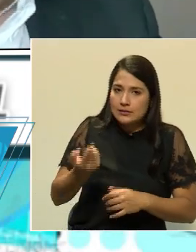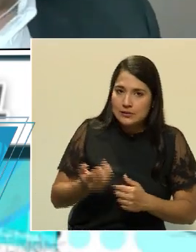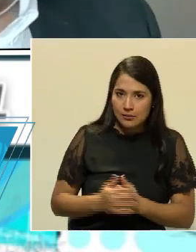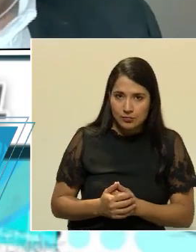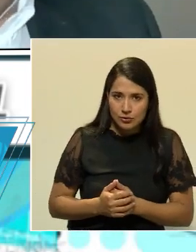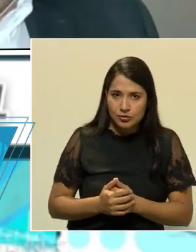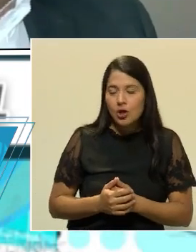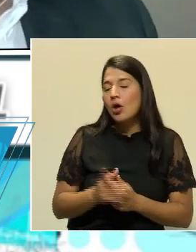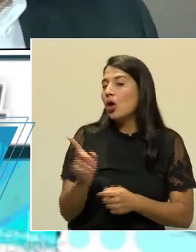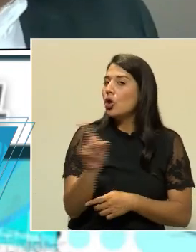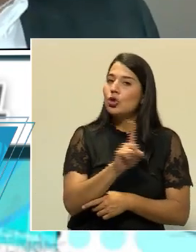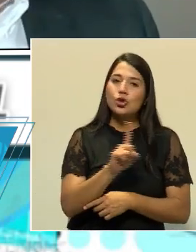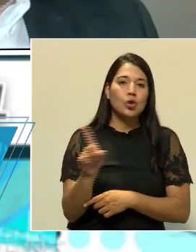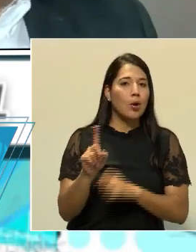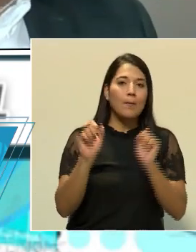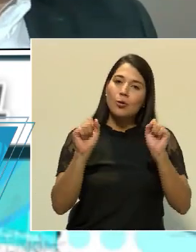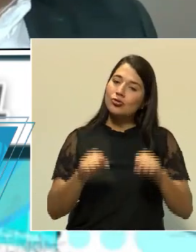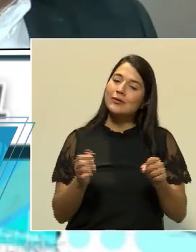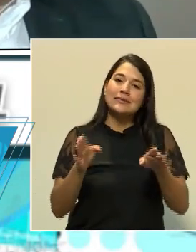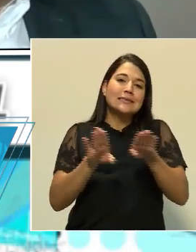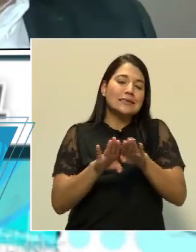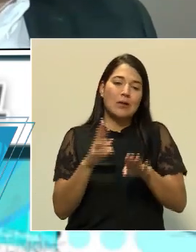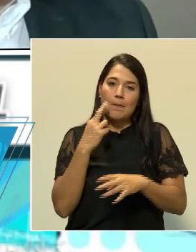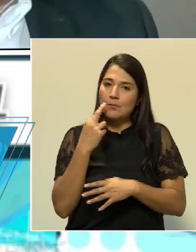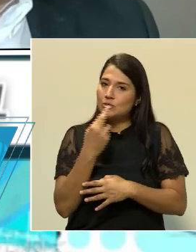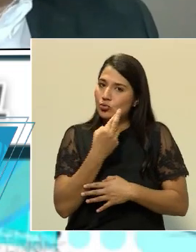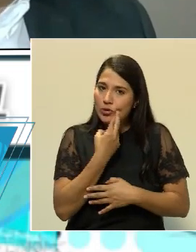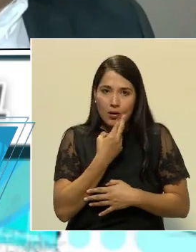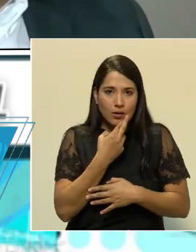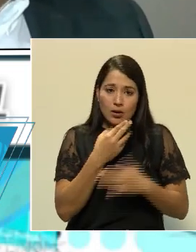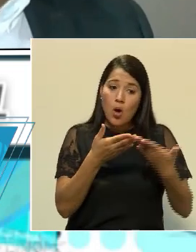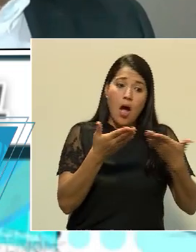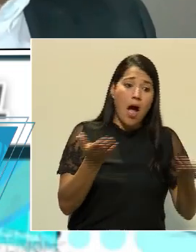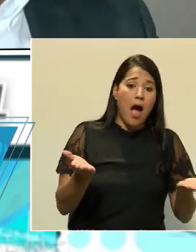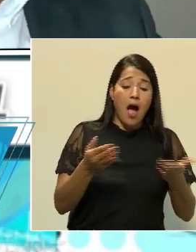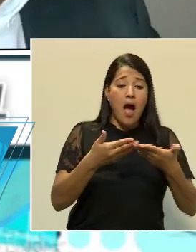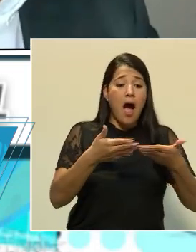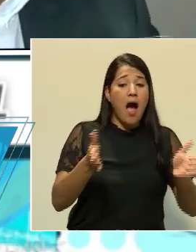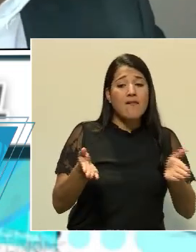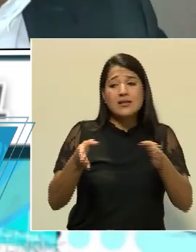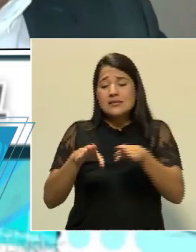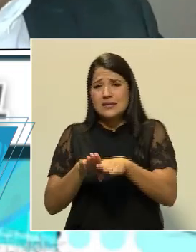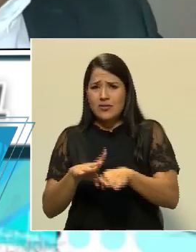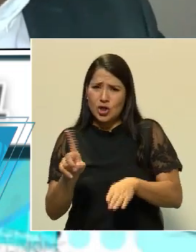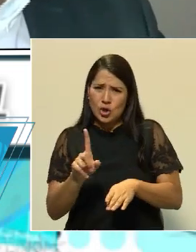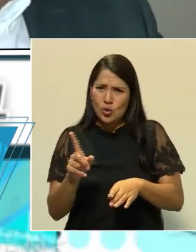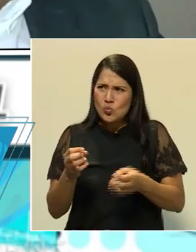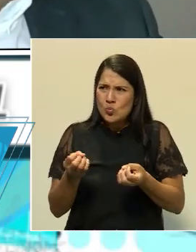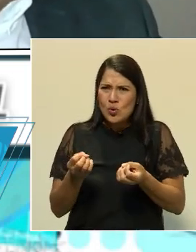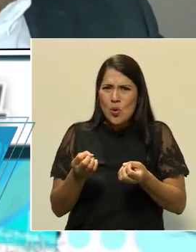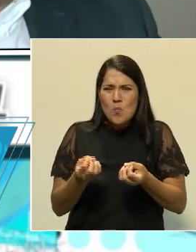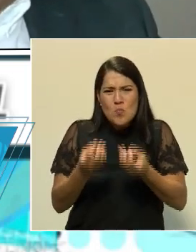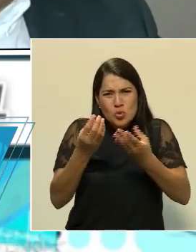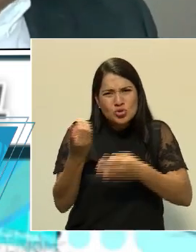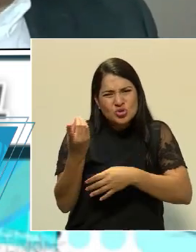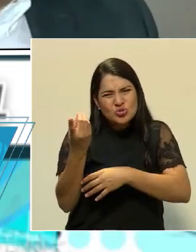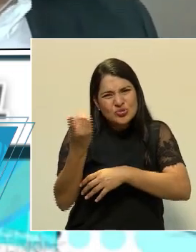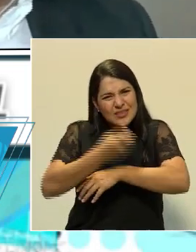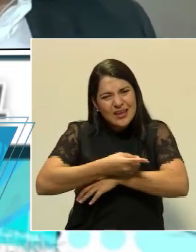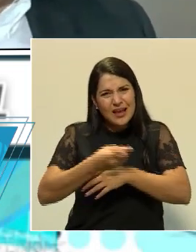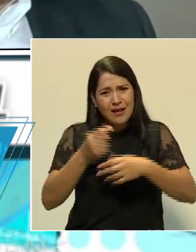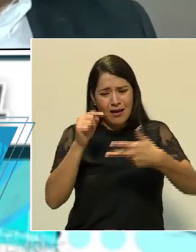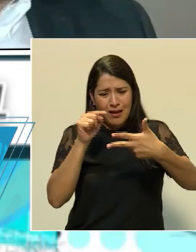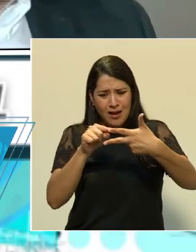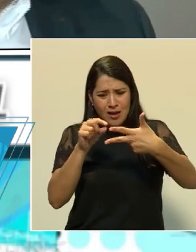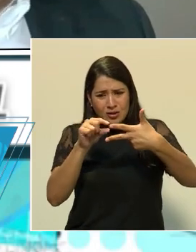No es posible que nos cierren un restaurante, nos abran y nos cierren. ¿Por qué? Y menos tantos días, 12 días